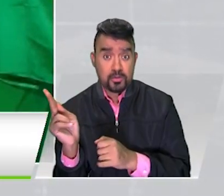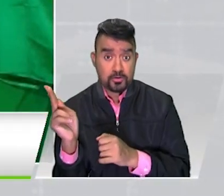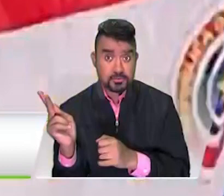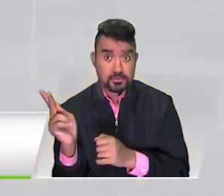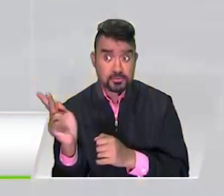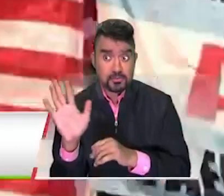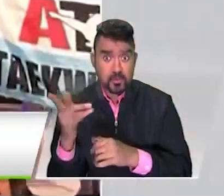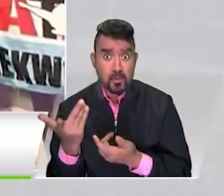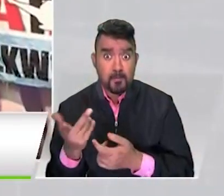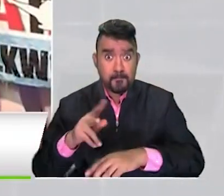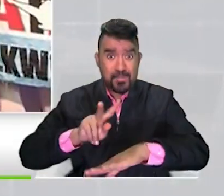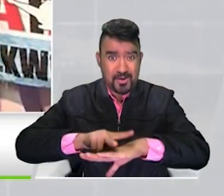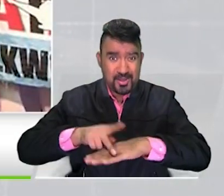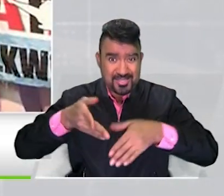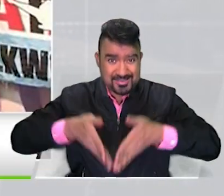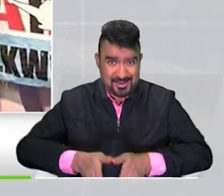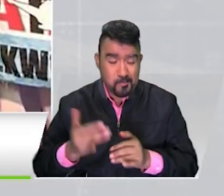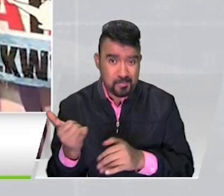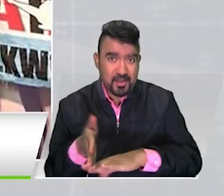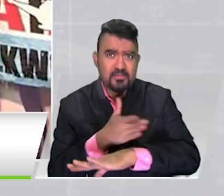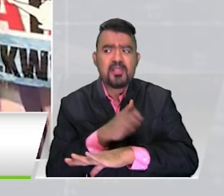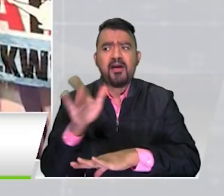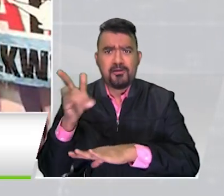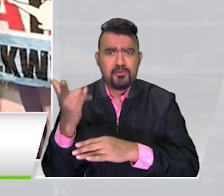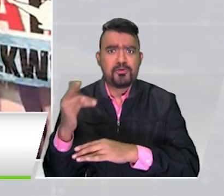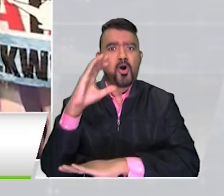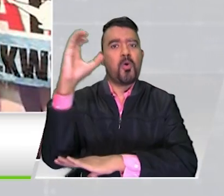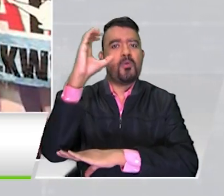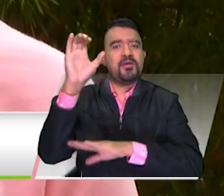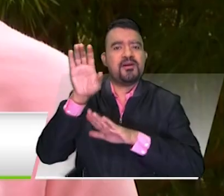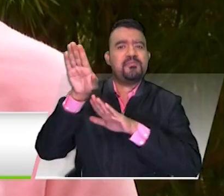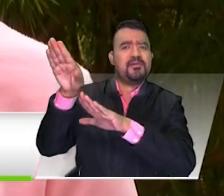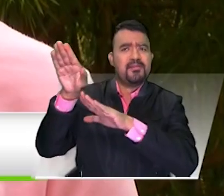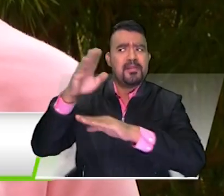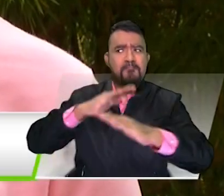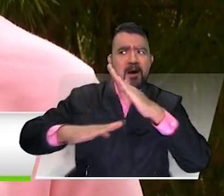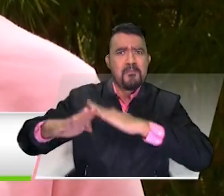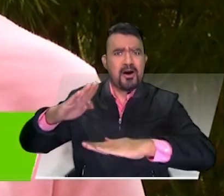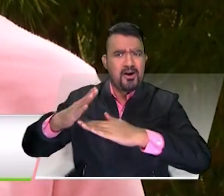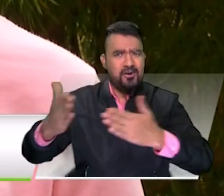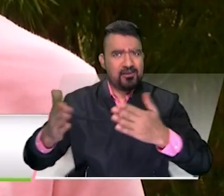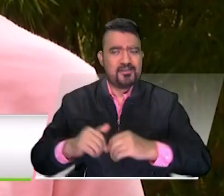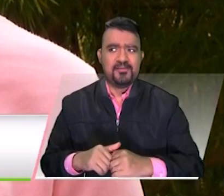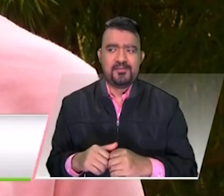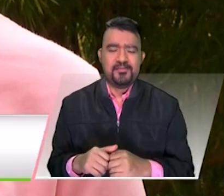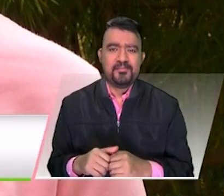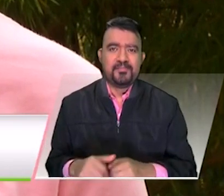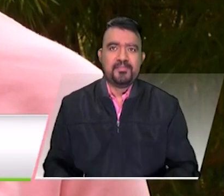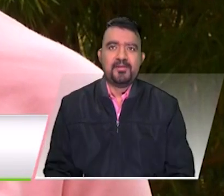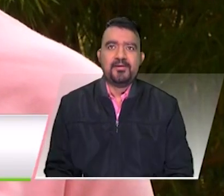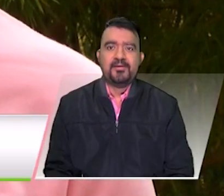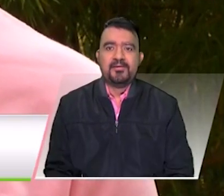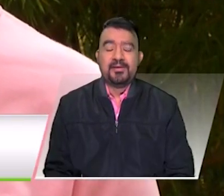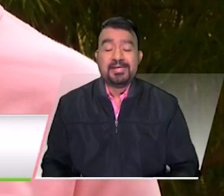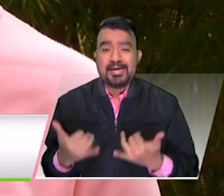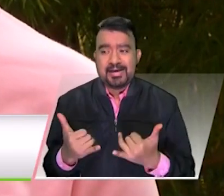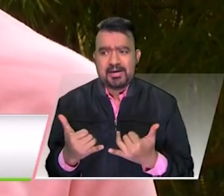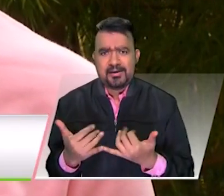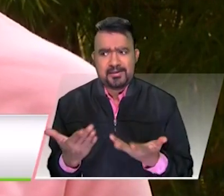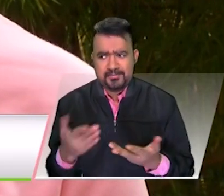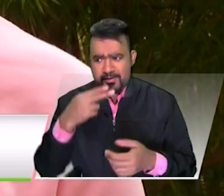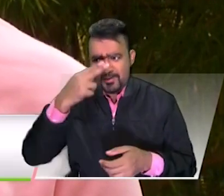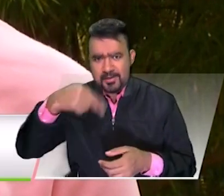paraguayos han representado a colombia en varios eventos internacionales nos duele nos duele muchísimo nos sentimos discriminados